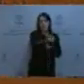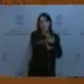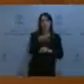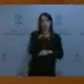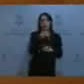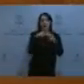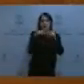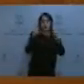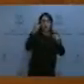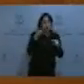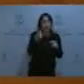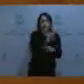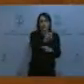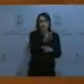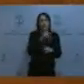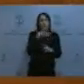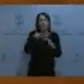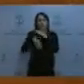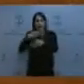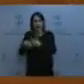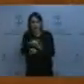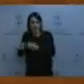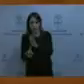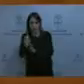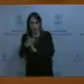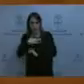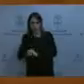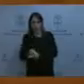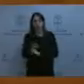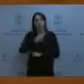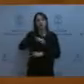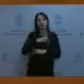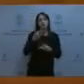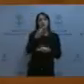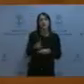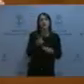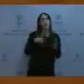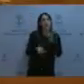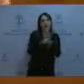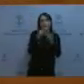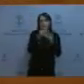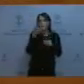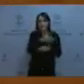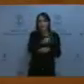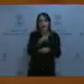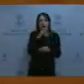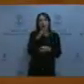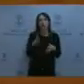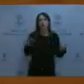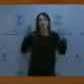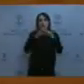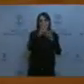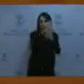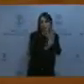gestión portuaria. En primer lugar, queremos destacar que existe suficiente cobertura legal en relación al régimen y ordenación de usos y